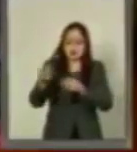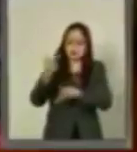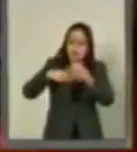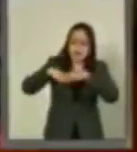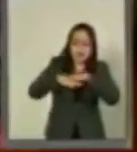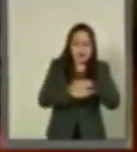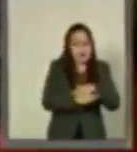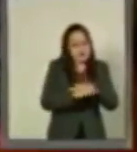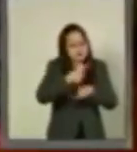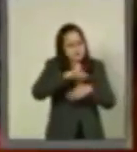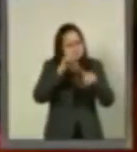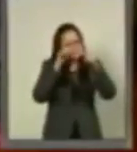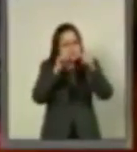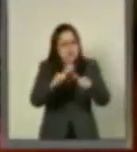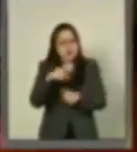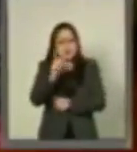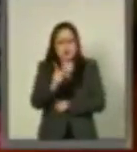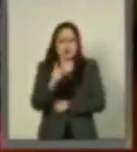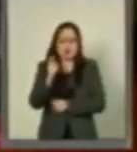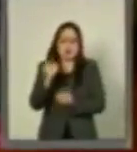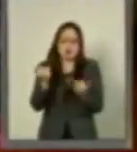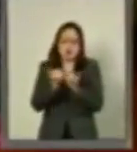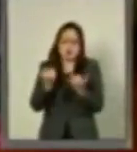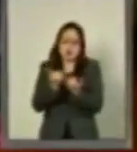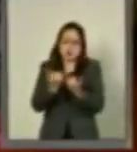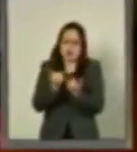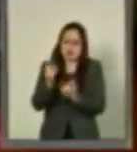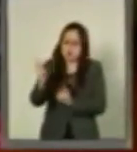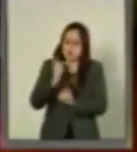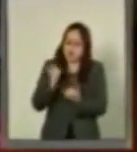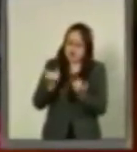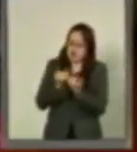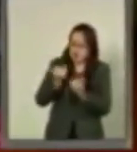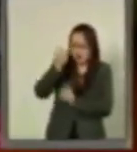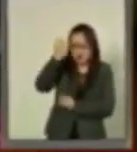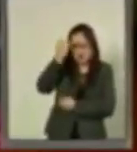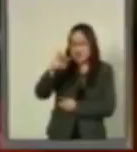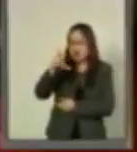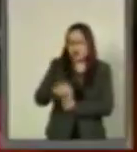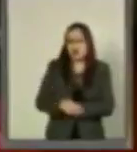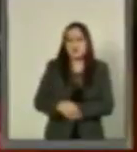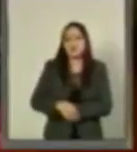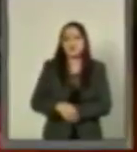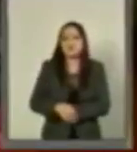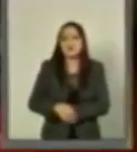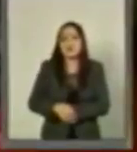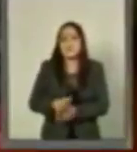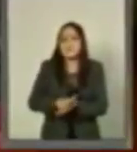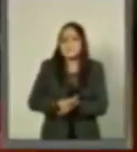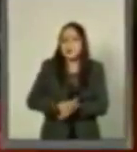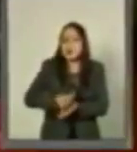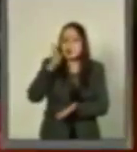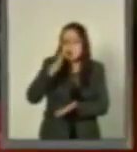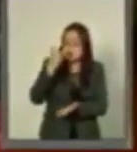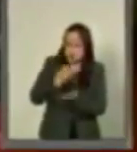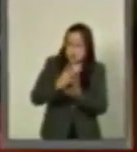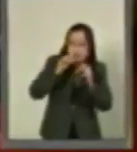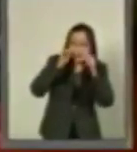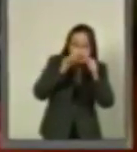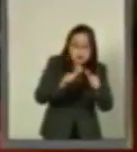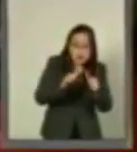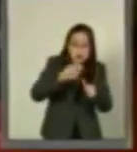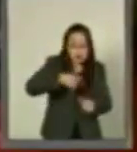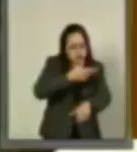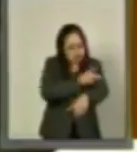atendidas, pero también permítame no coincidir con usted. Las más de las veces no solo los atendemos,